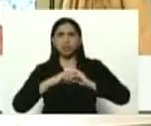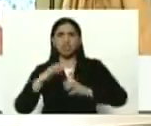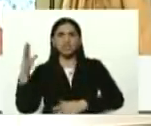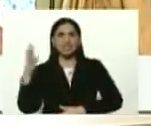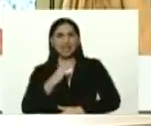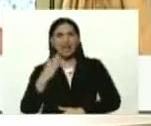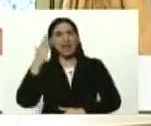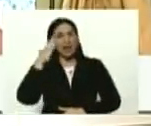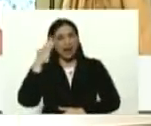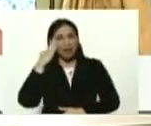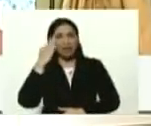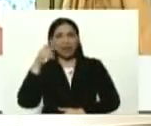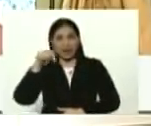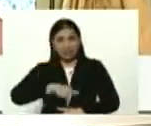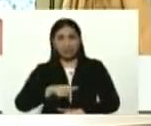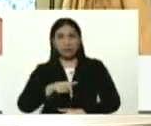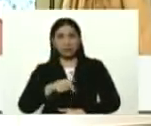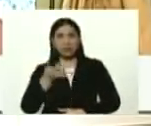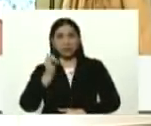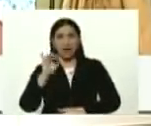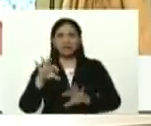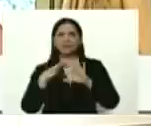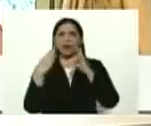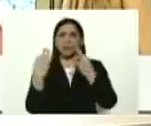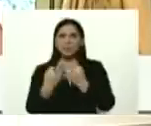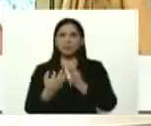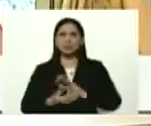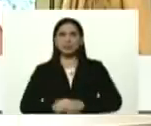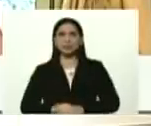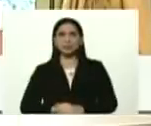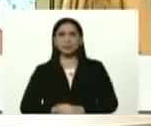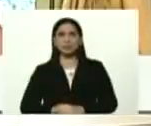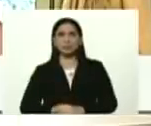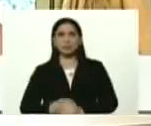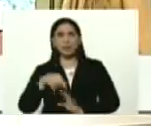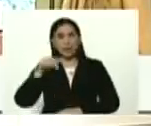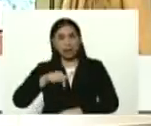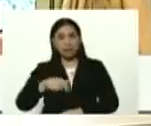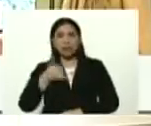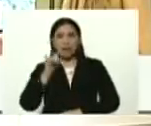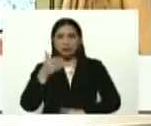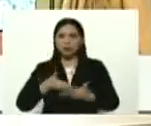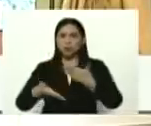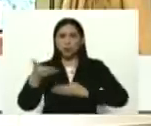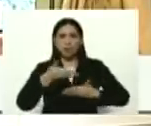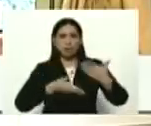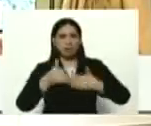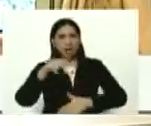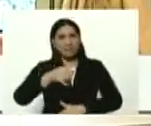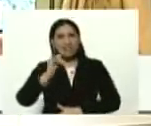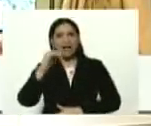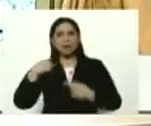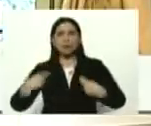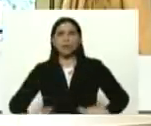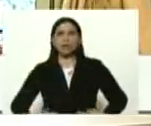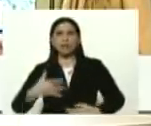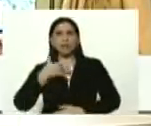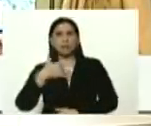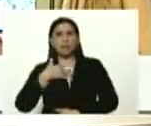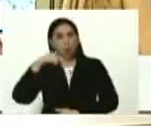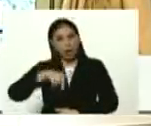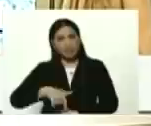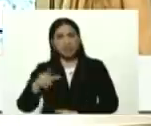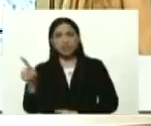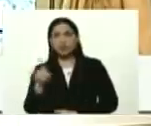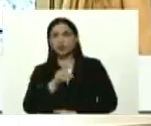regresando saben que aquí hay familia, que aquí hay solidaridad, que aquí hay humanismo, que aquí no